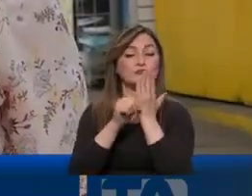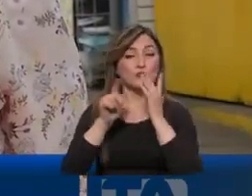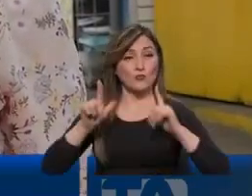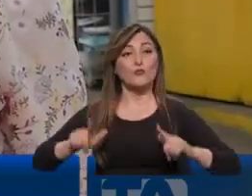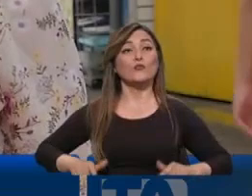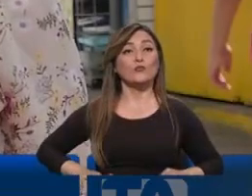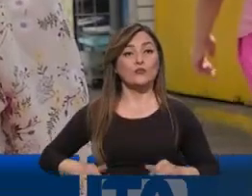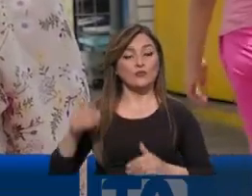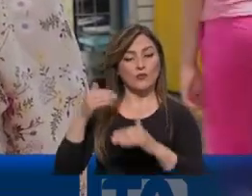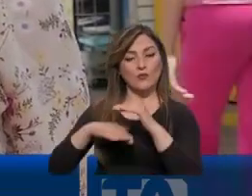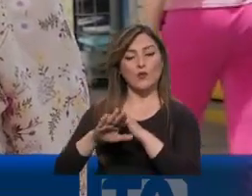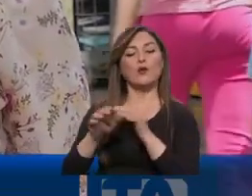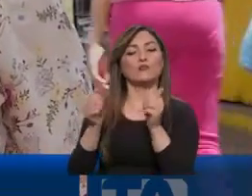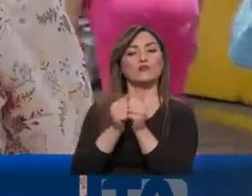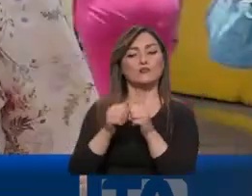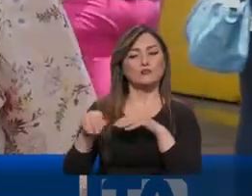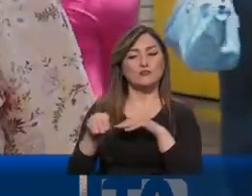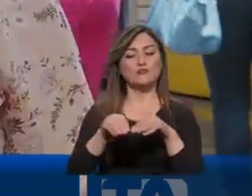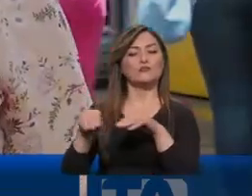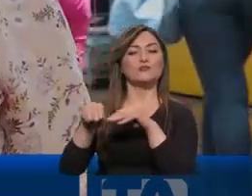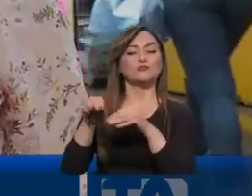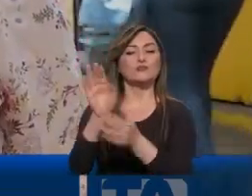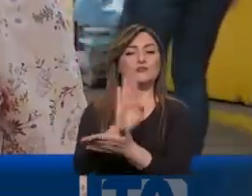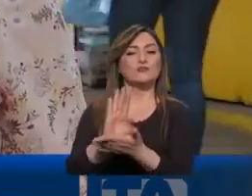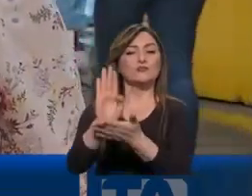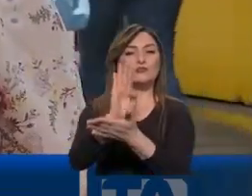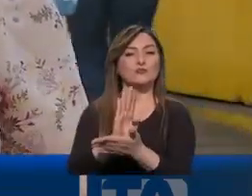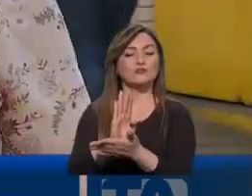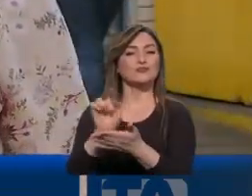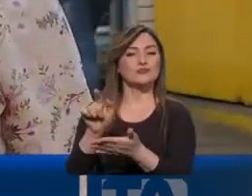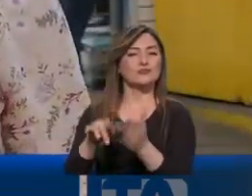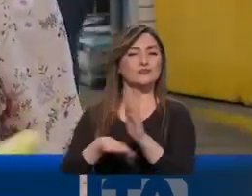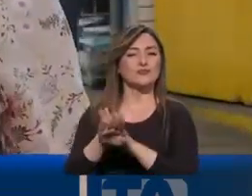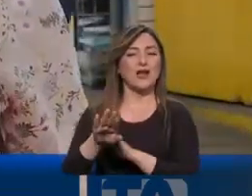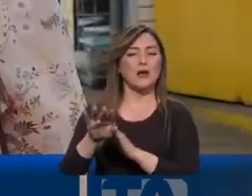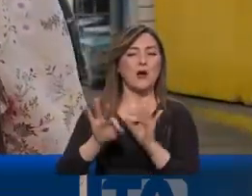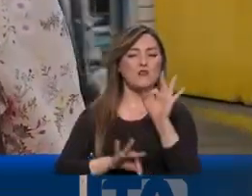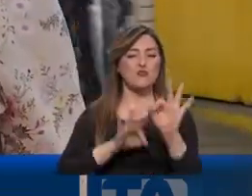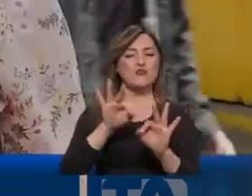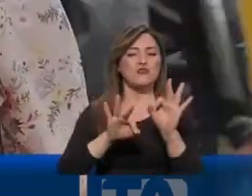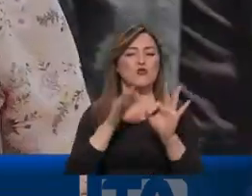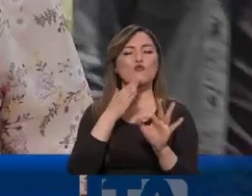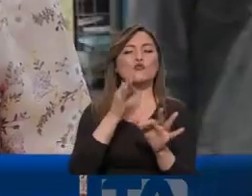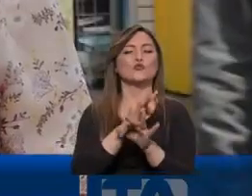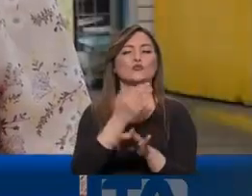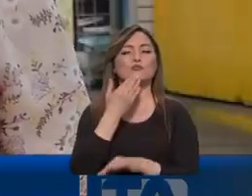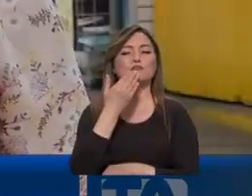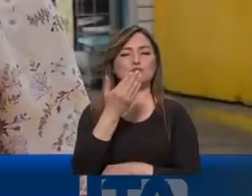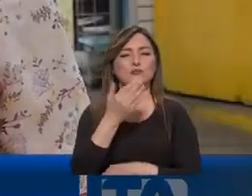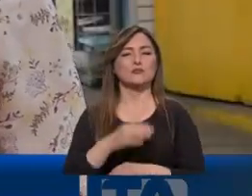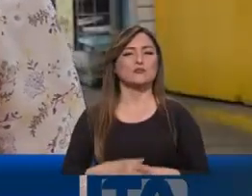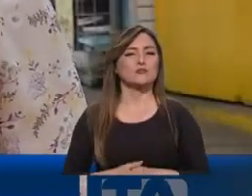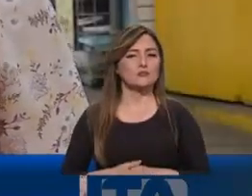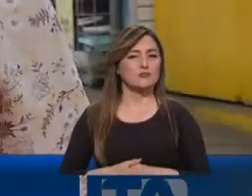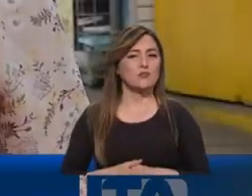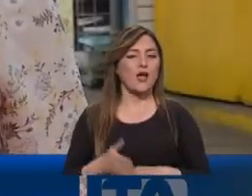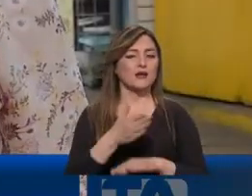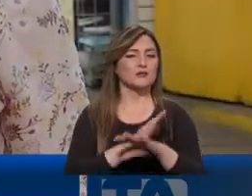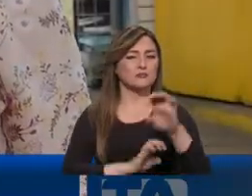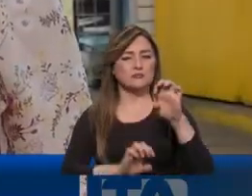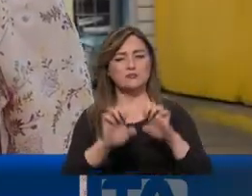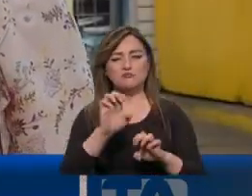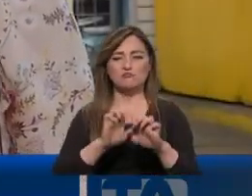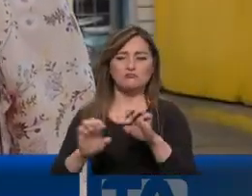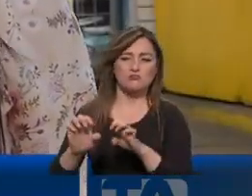Salud envía brigadas móviles a los barrios que son considerados calientes. ¿Cómo funciona esto? Pues ellos realizan un análisis de